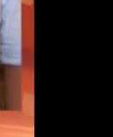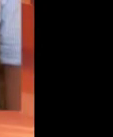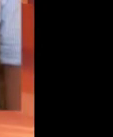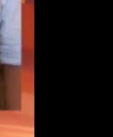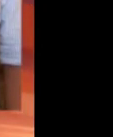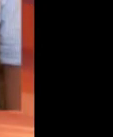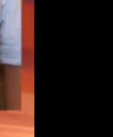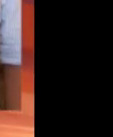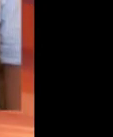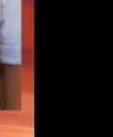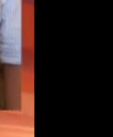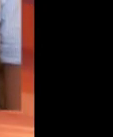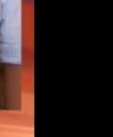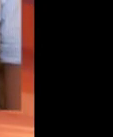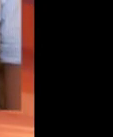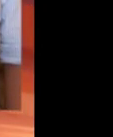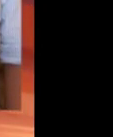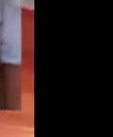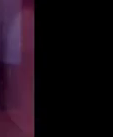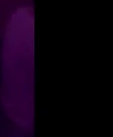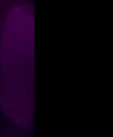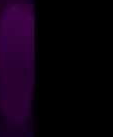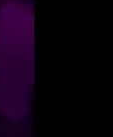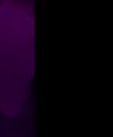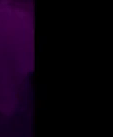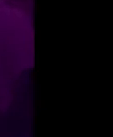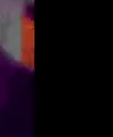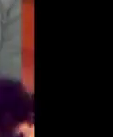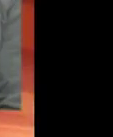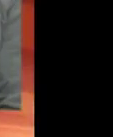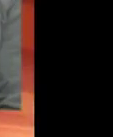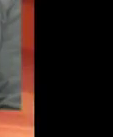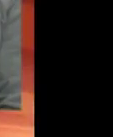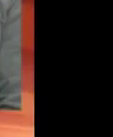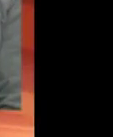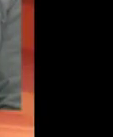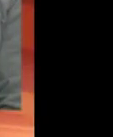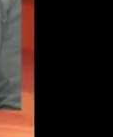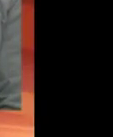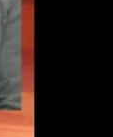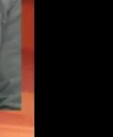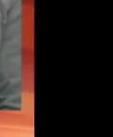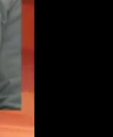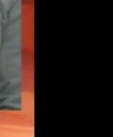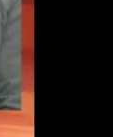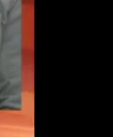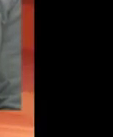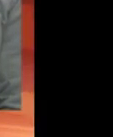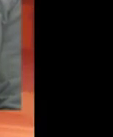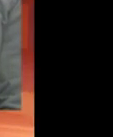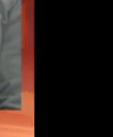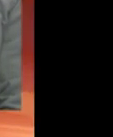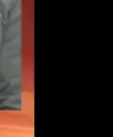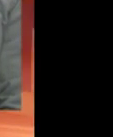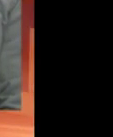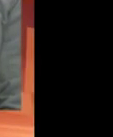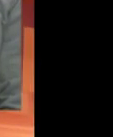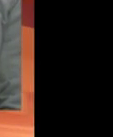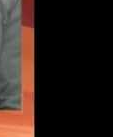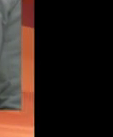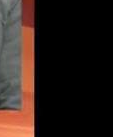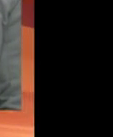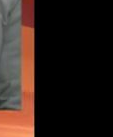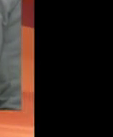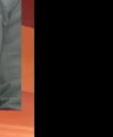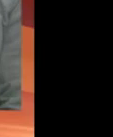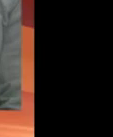en Brasil y, como les dije, móviles en San Diego, Los Ángeles y Nueva York con Gonzalo Alvarado, Jacqueline Hurtado y Gilbert Vega. Nos